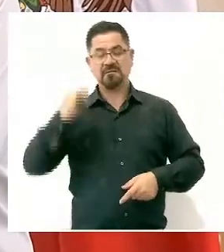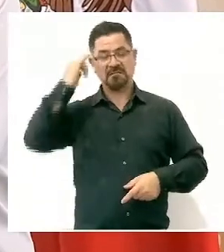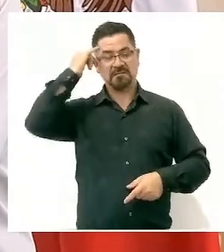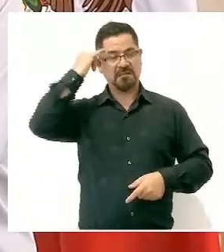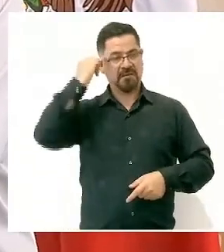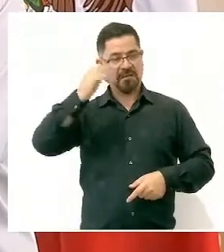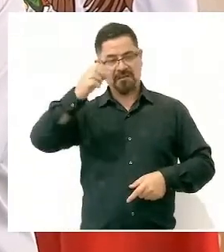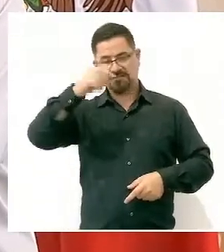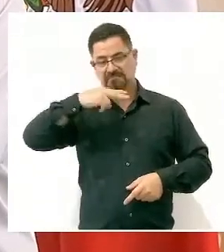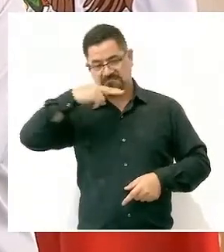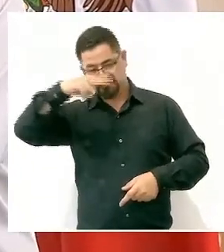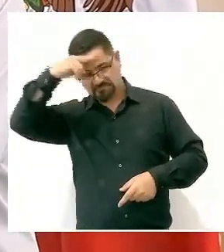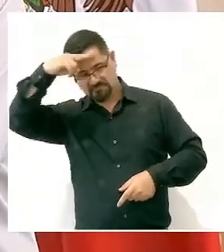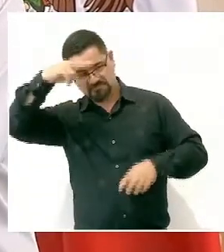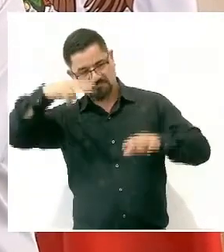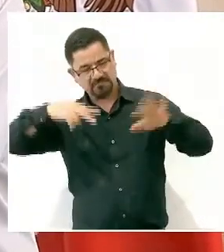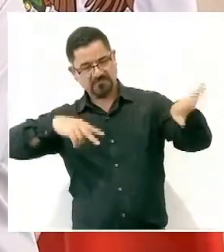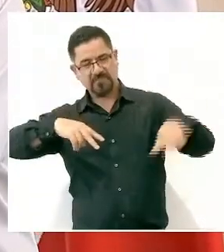bárbaros,